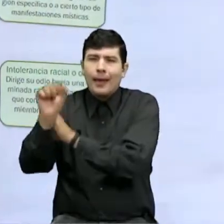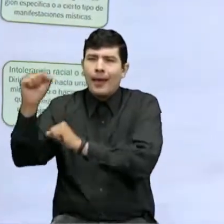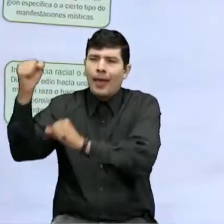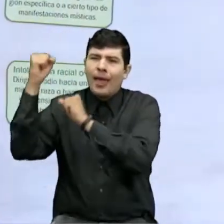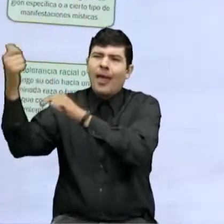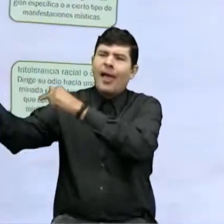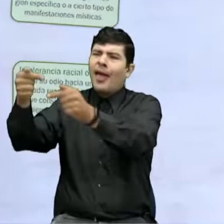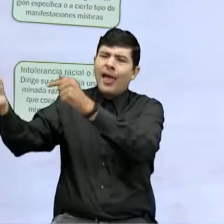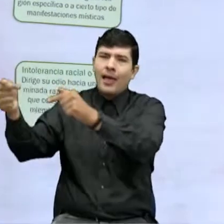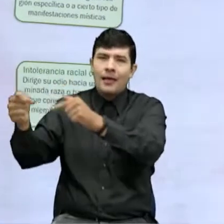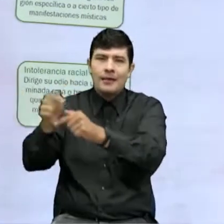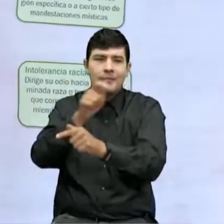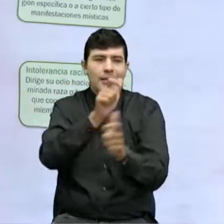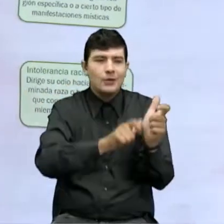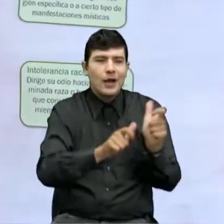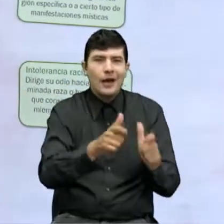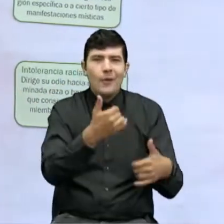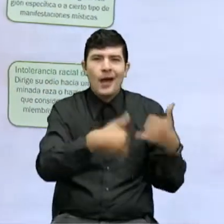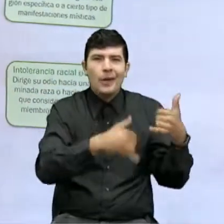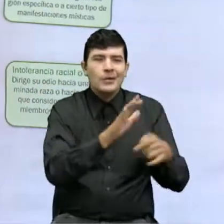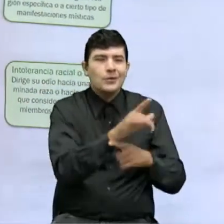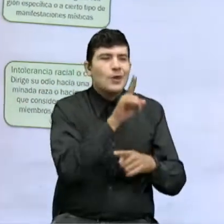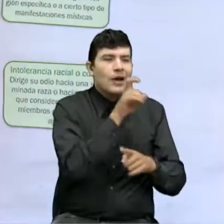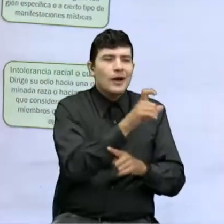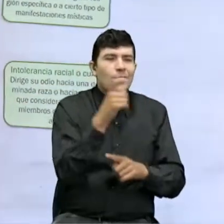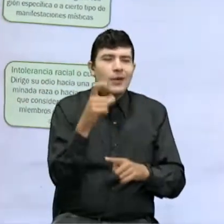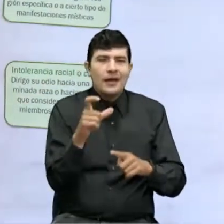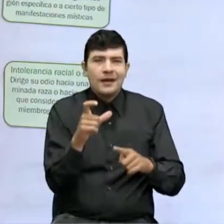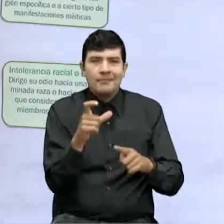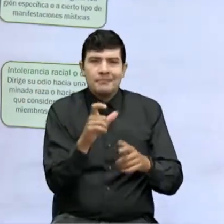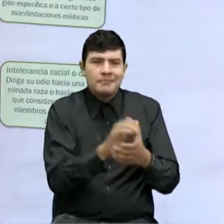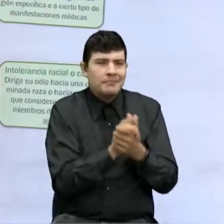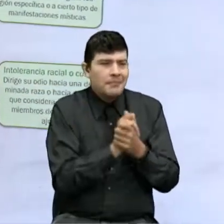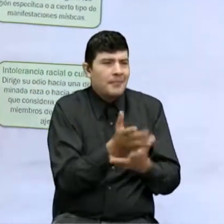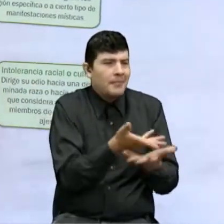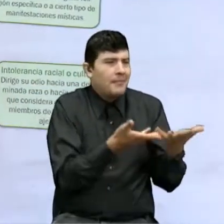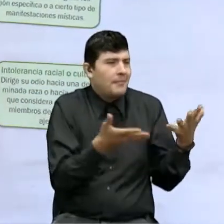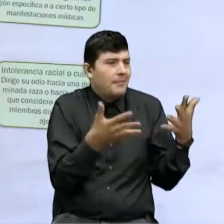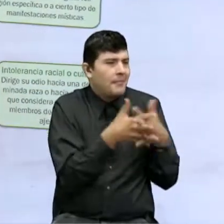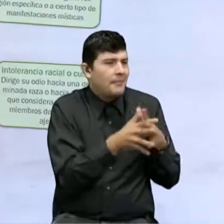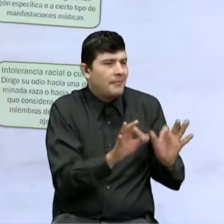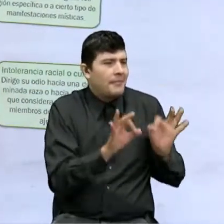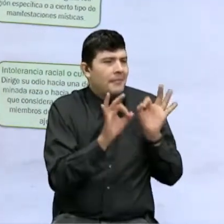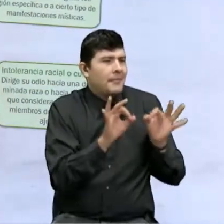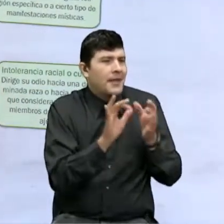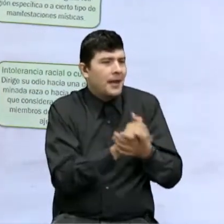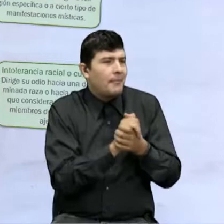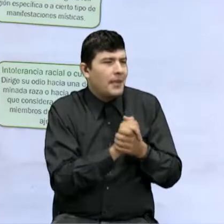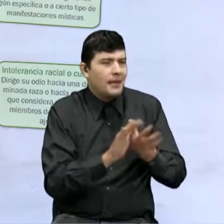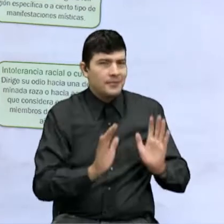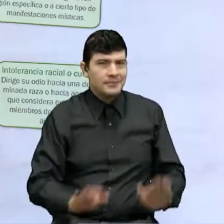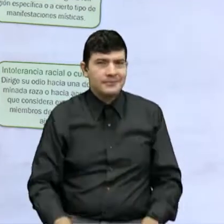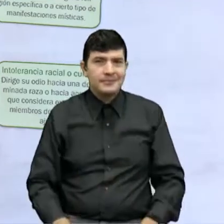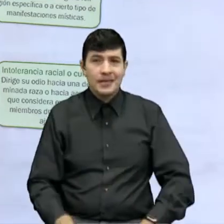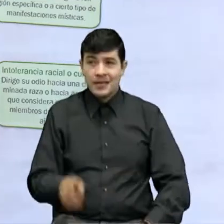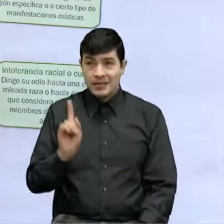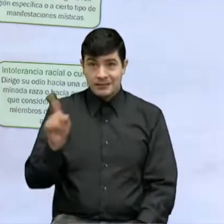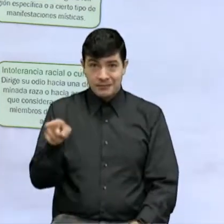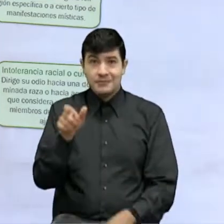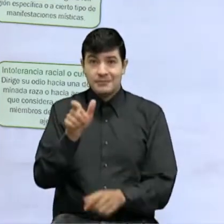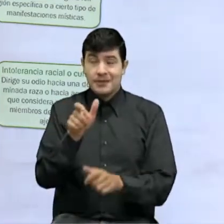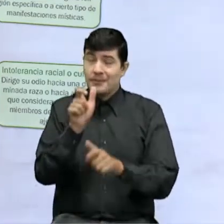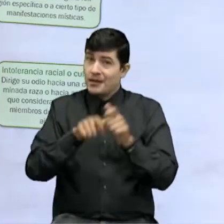desafortunadamente, eso se llama ya fanatismo, de verdad. Sí. Y las personas que hacen esto, discúlpenme, pero no son hinchas,